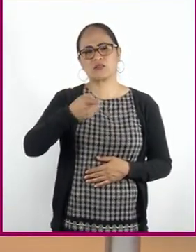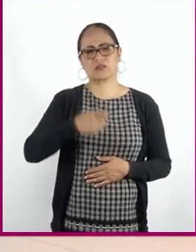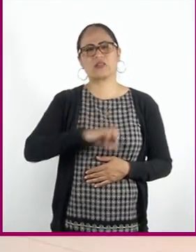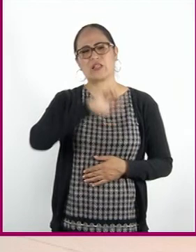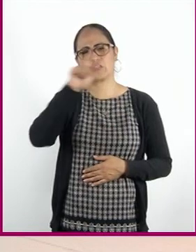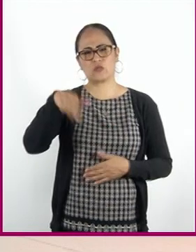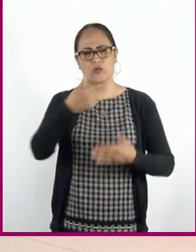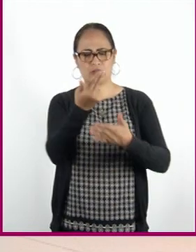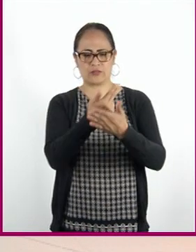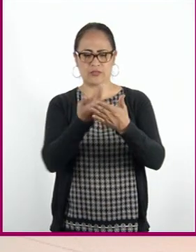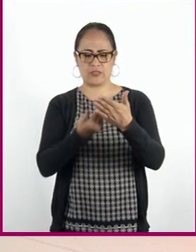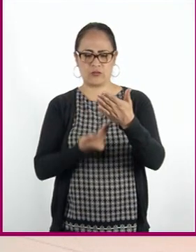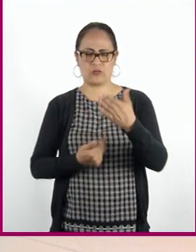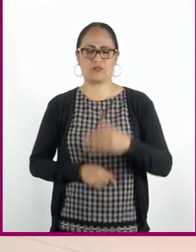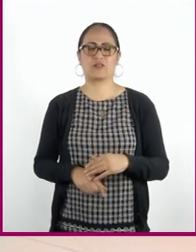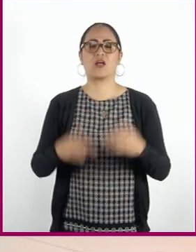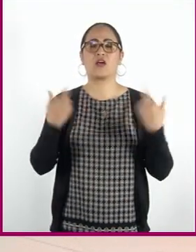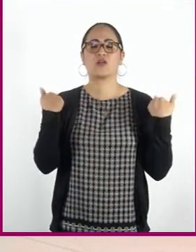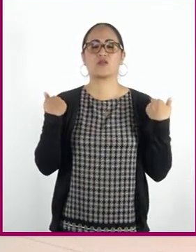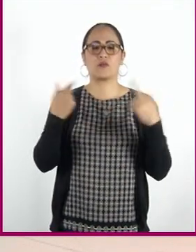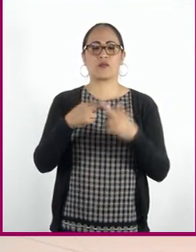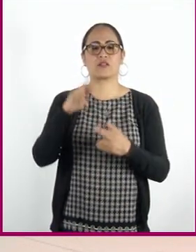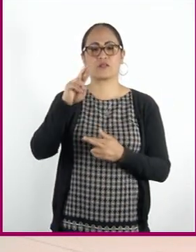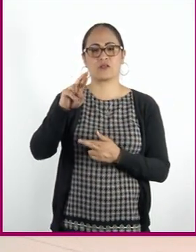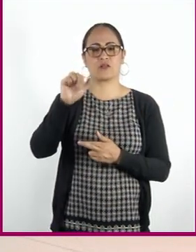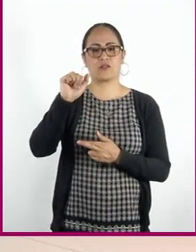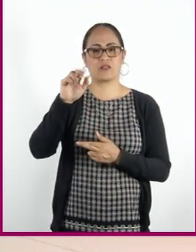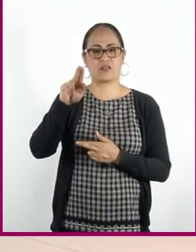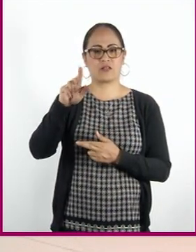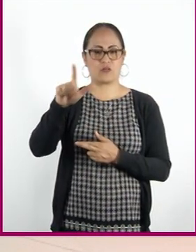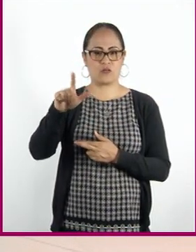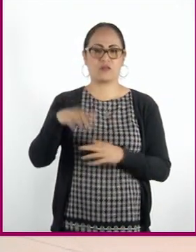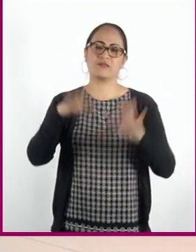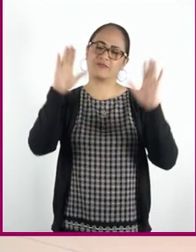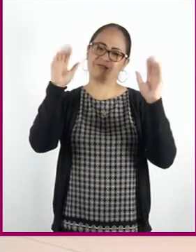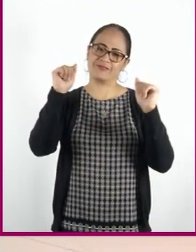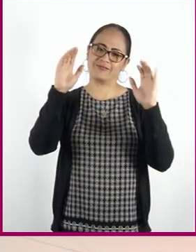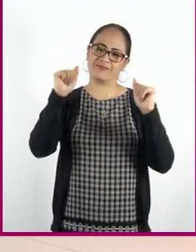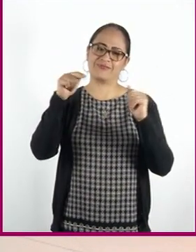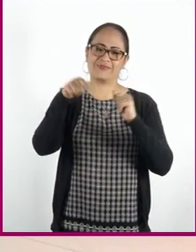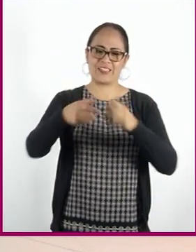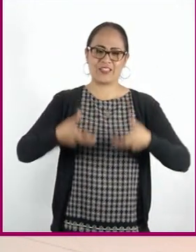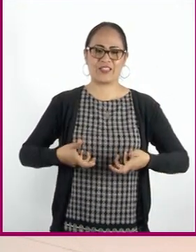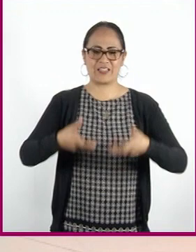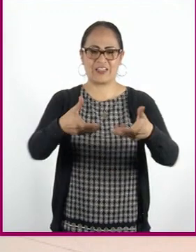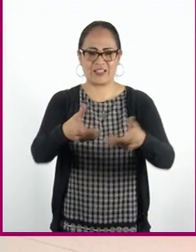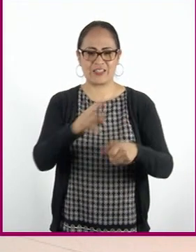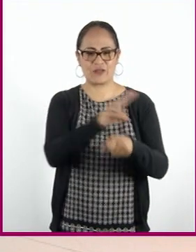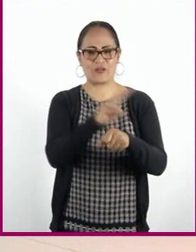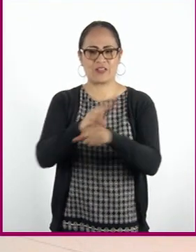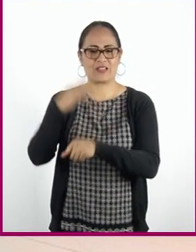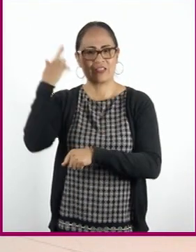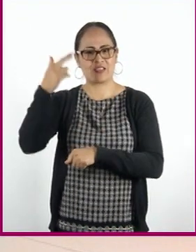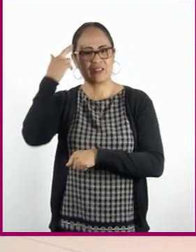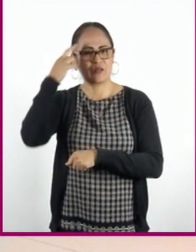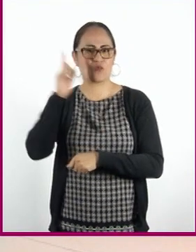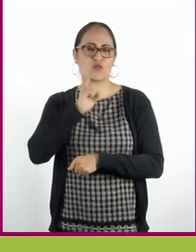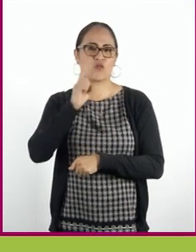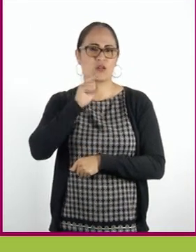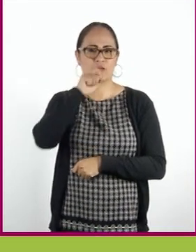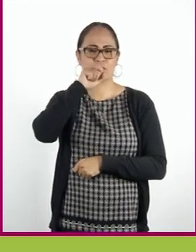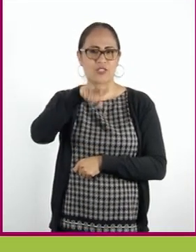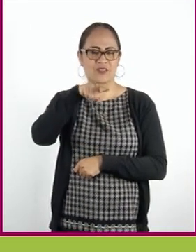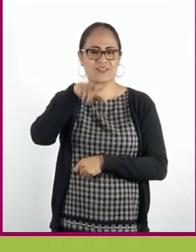ilústrenla. Soy el maestro Raúl Hurtado Pérez y me despido desde el andador Guardianes de la Reina en Tonalá,